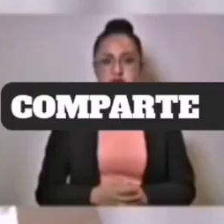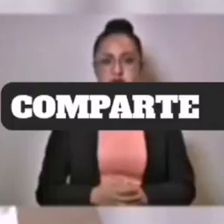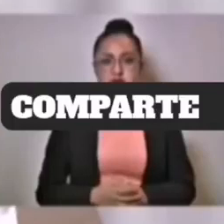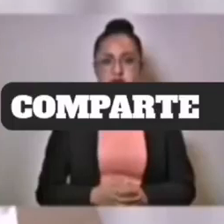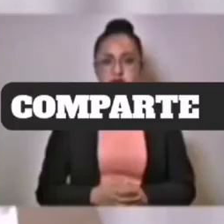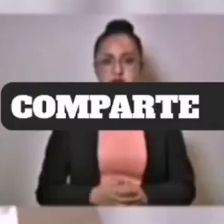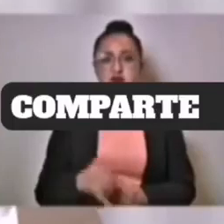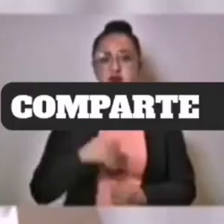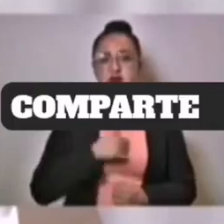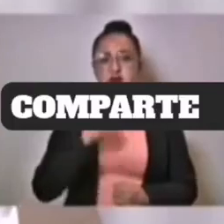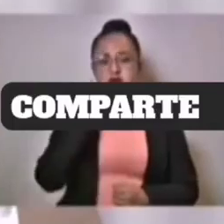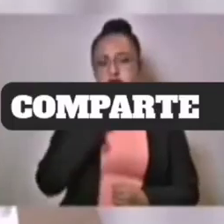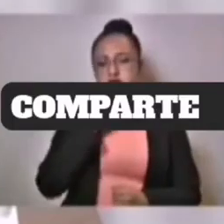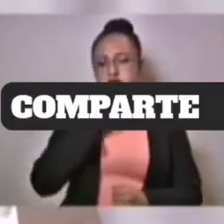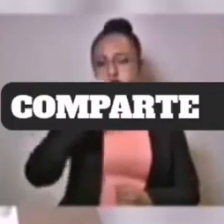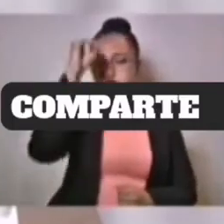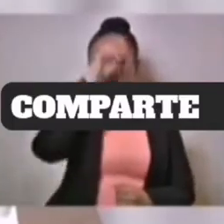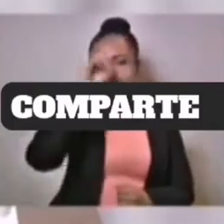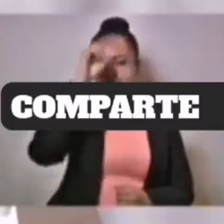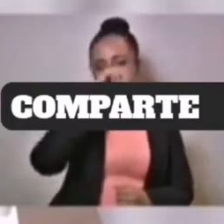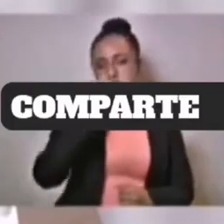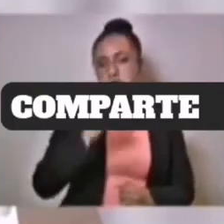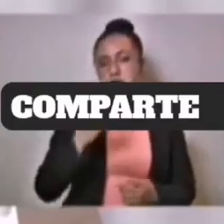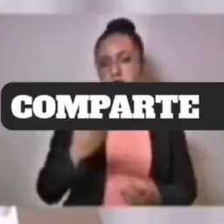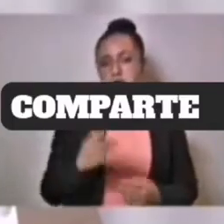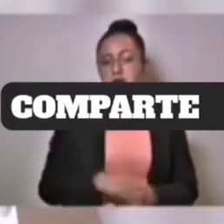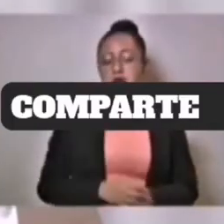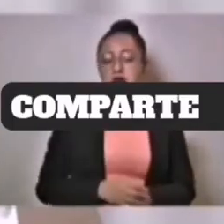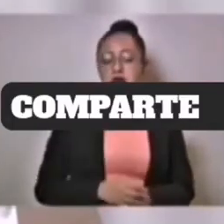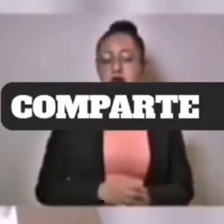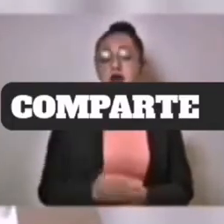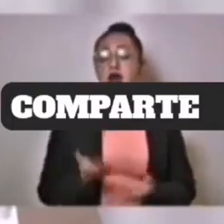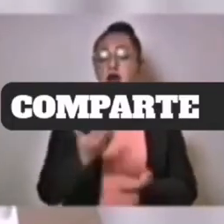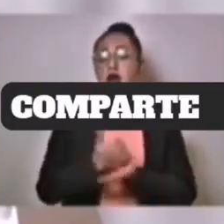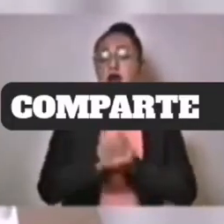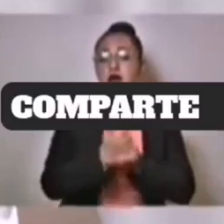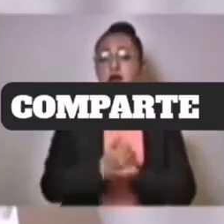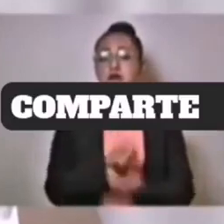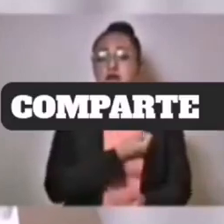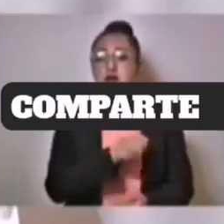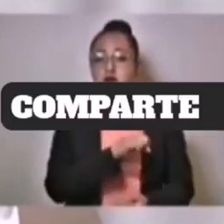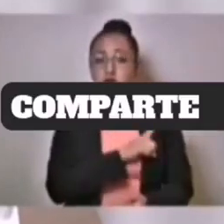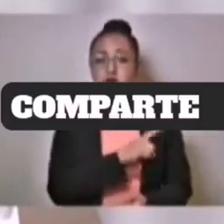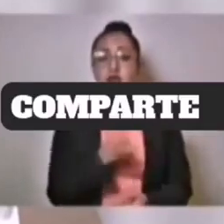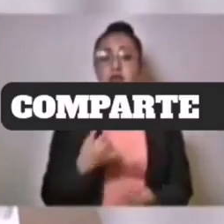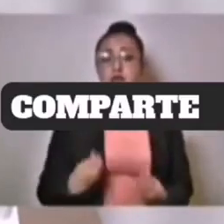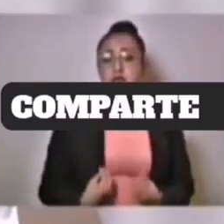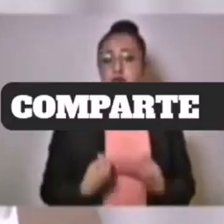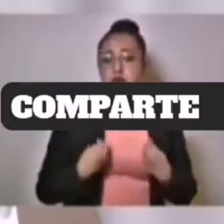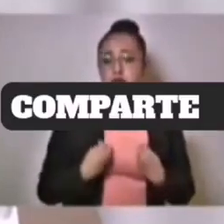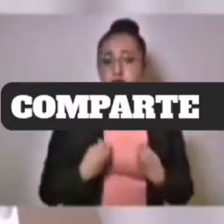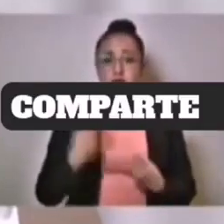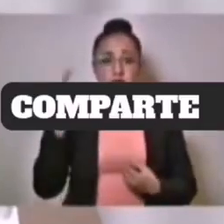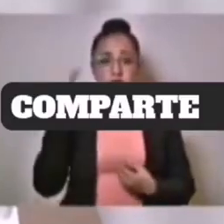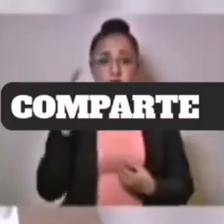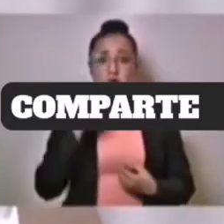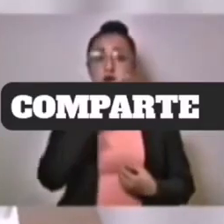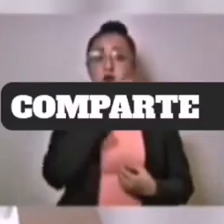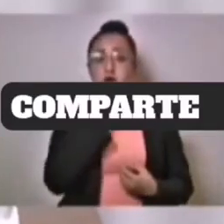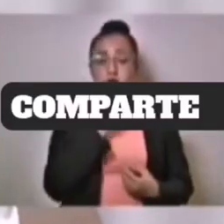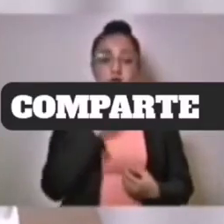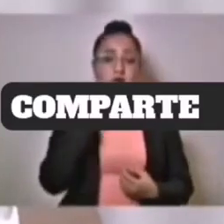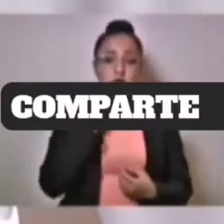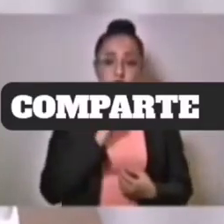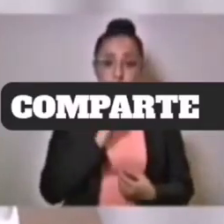Yo siempre opinaré en favor de la salud y de la vida de